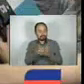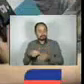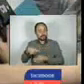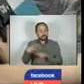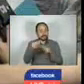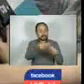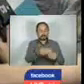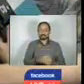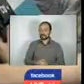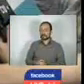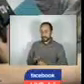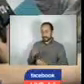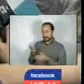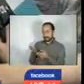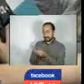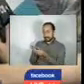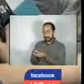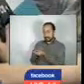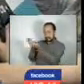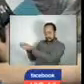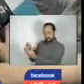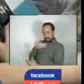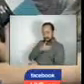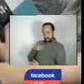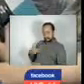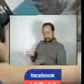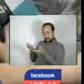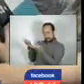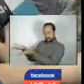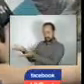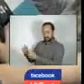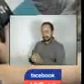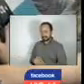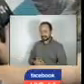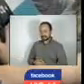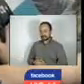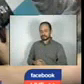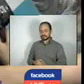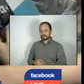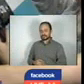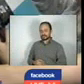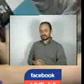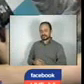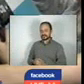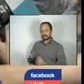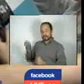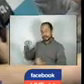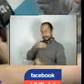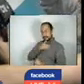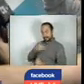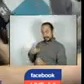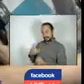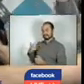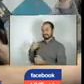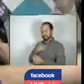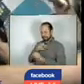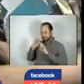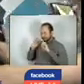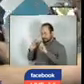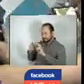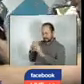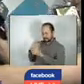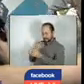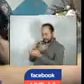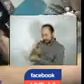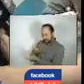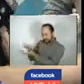Ambos documentos están en manos del presidente. El trabajo fue comisionado y ordenado por el presidente. Nosotros lo realizamos, se lo